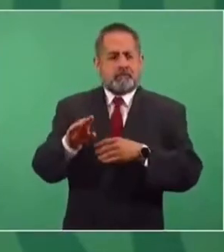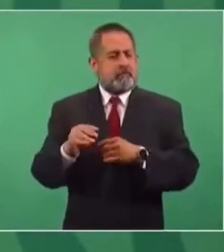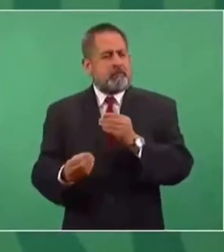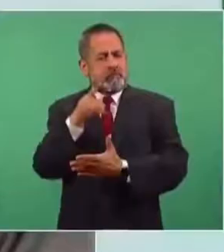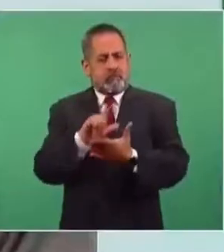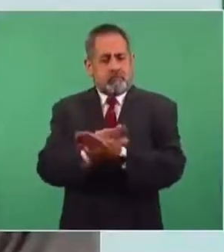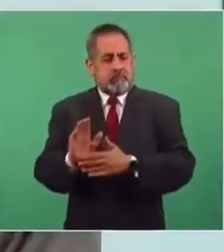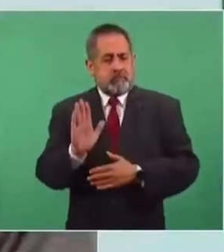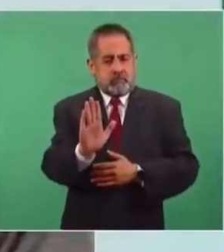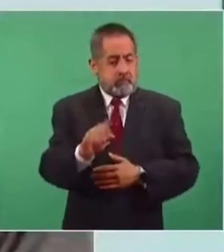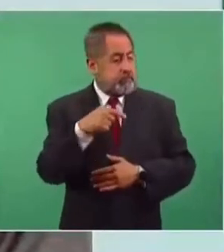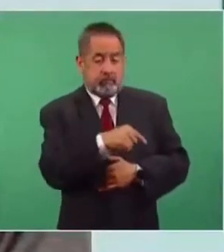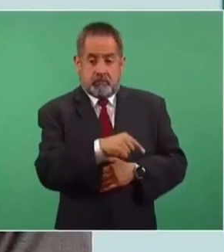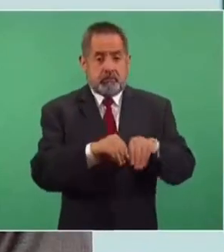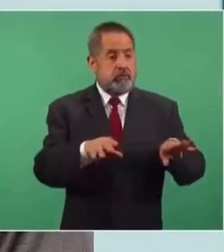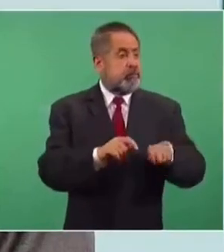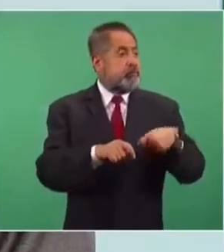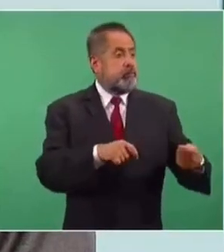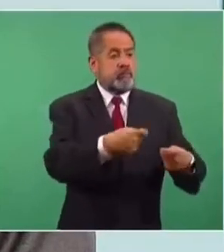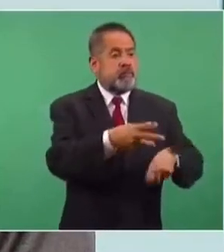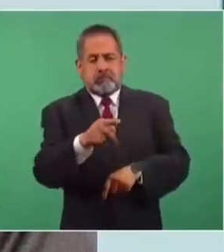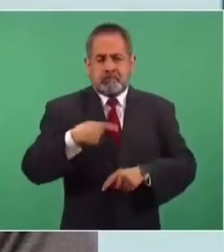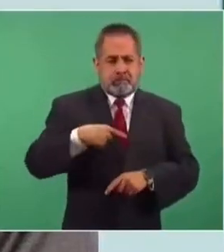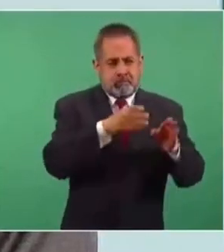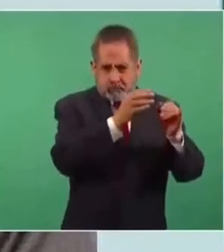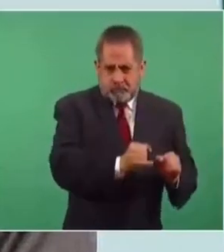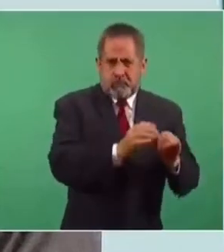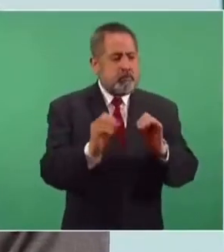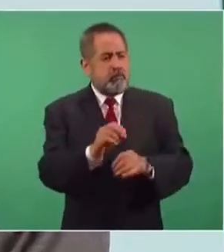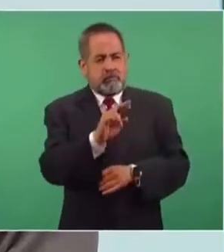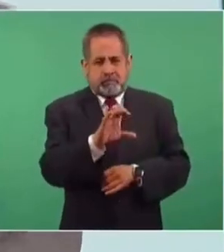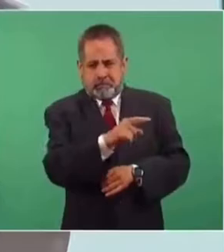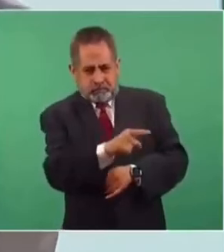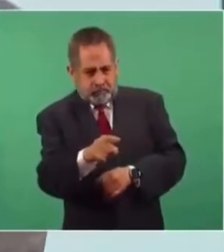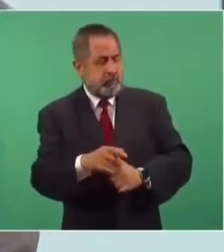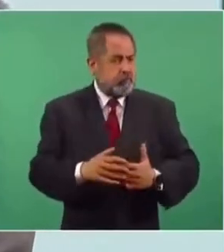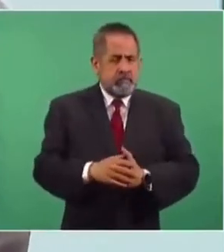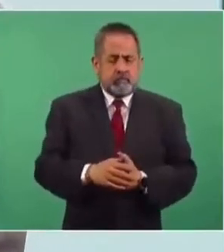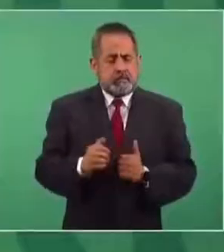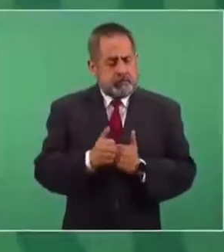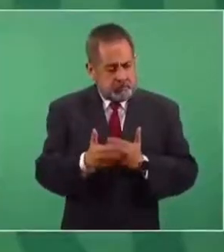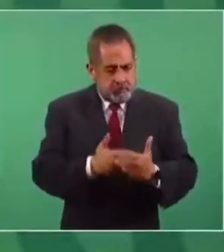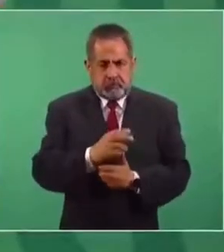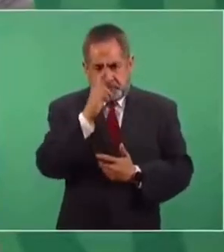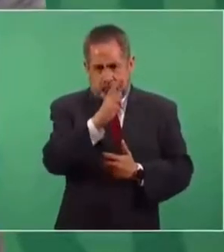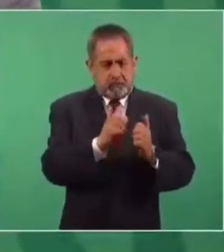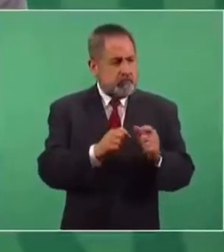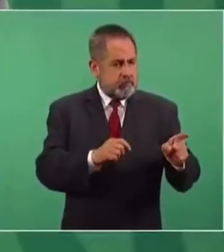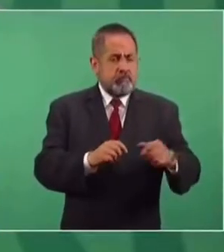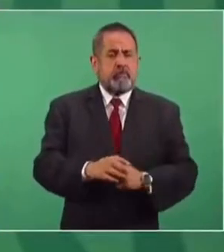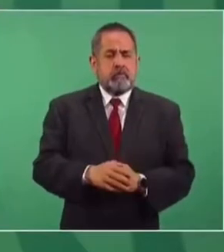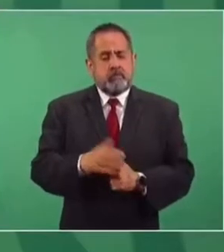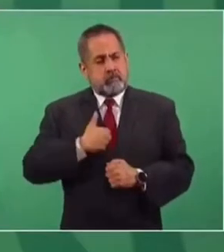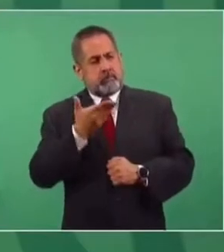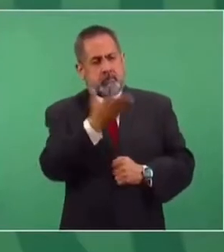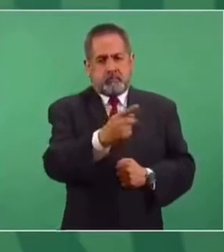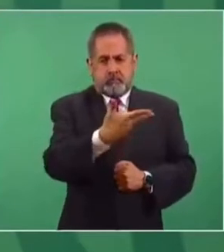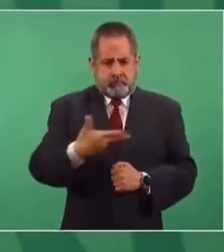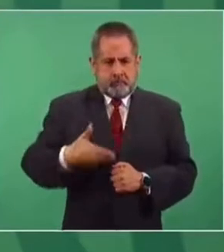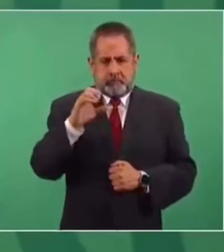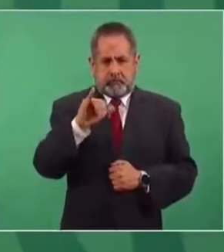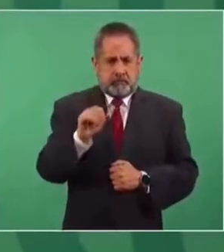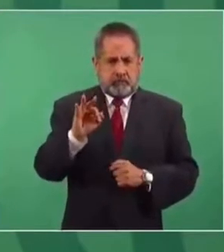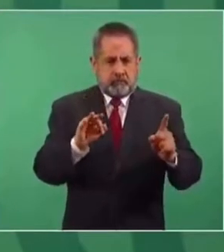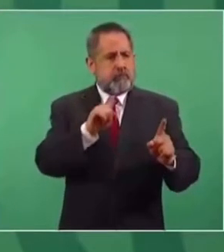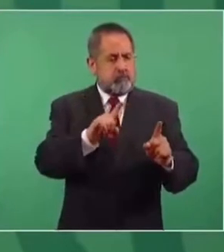disposición y lo hizo extensivo a otras personas físicas y morales. De manera respetuosa y en observancia al principio de separación de poderes, le solicito que el